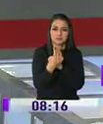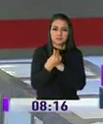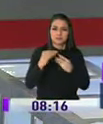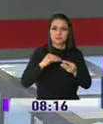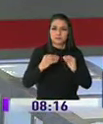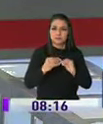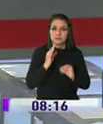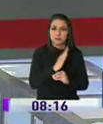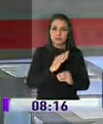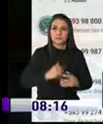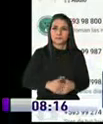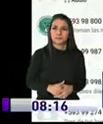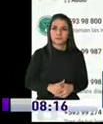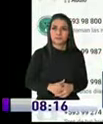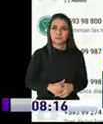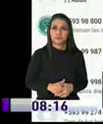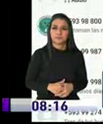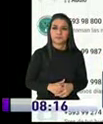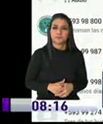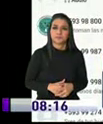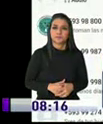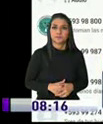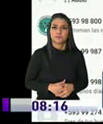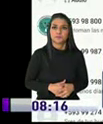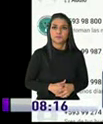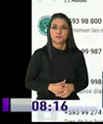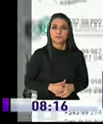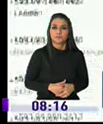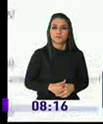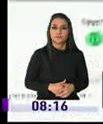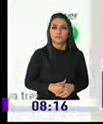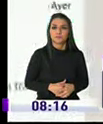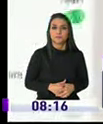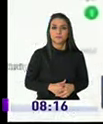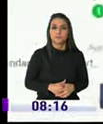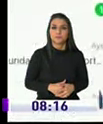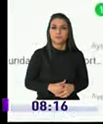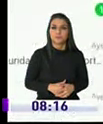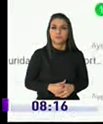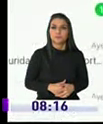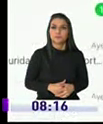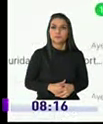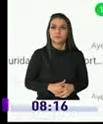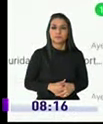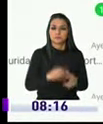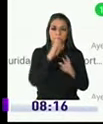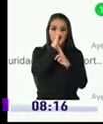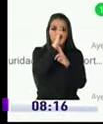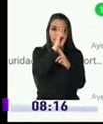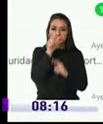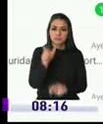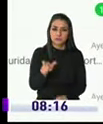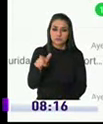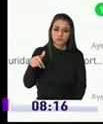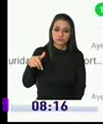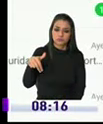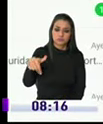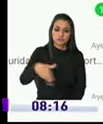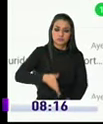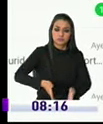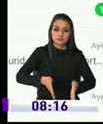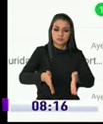WhatsApp. Y algunas de ellas son por parte de los sectores donde no se respetan los peatones. En la calle Pedro Alfaro, esto es en